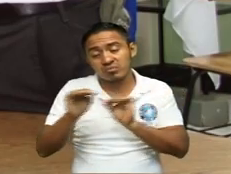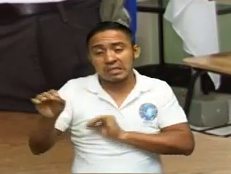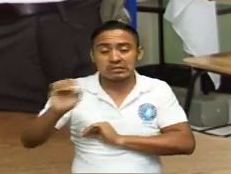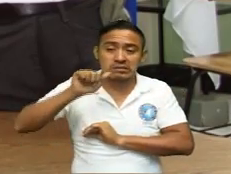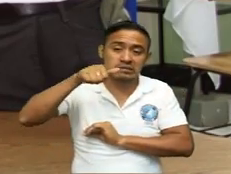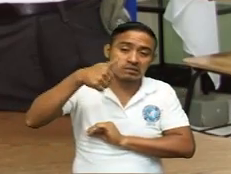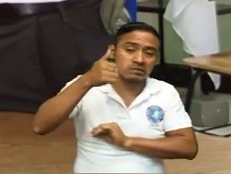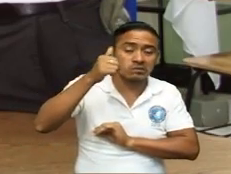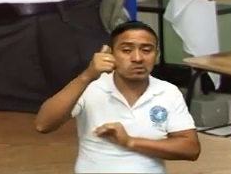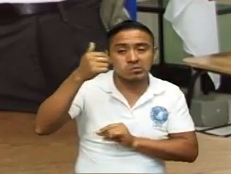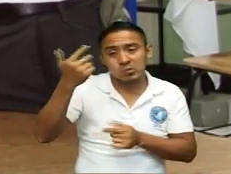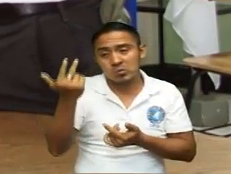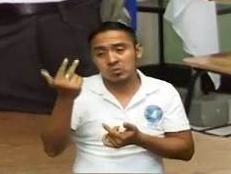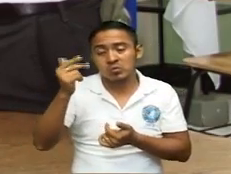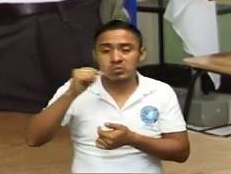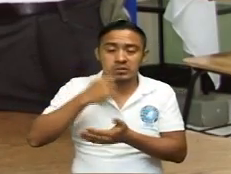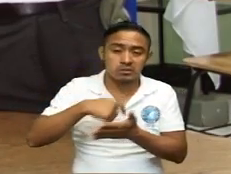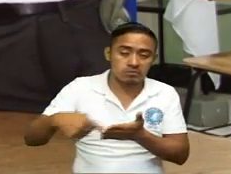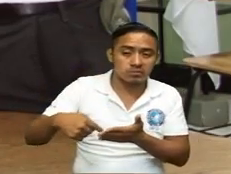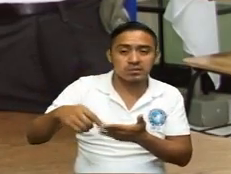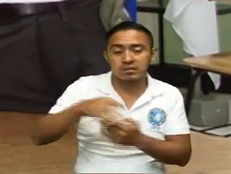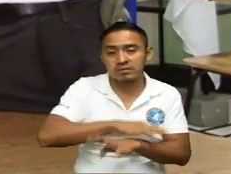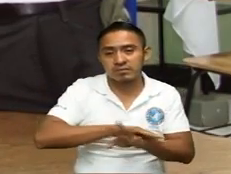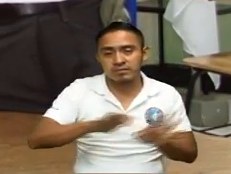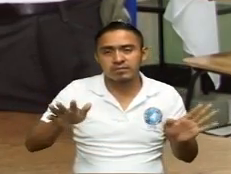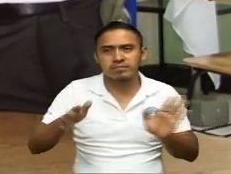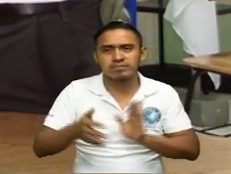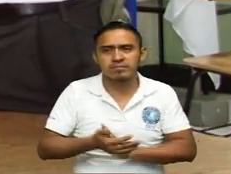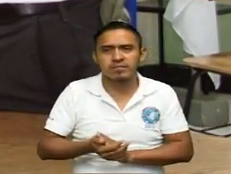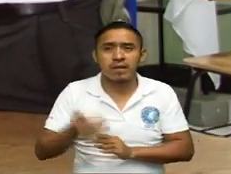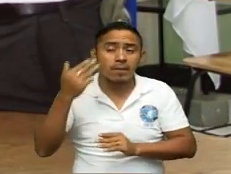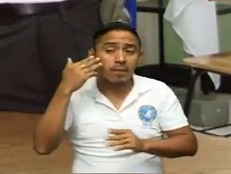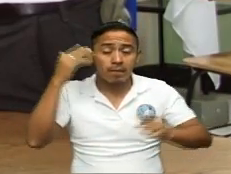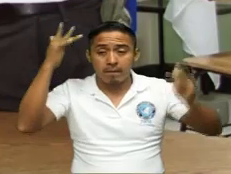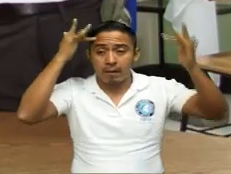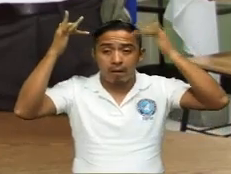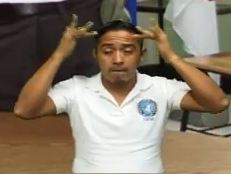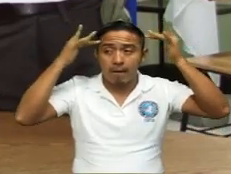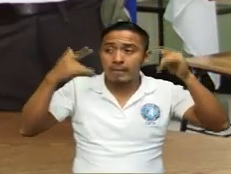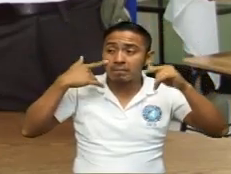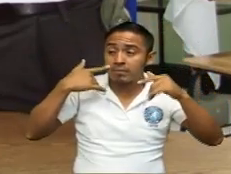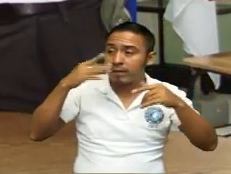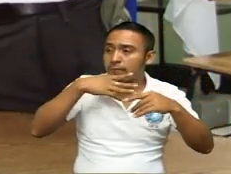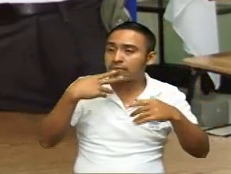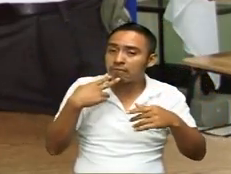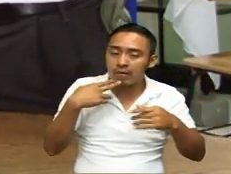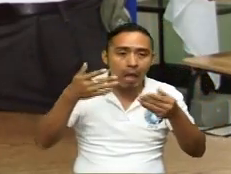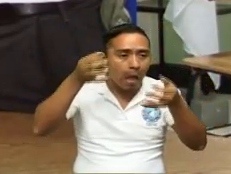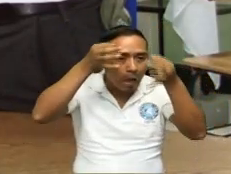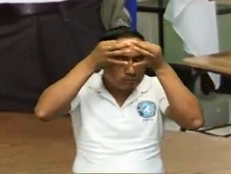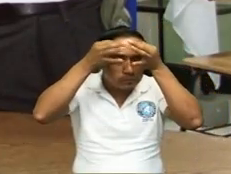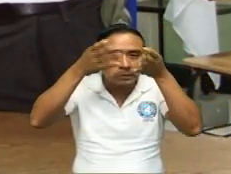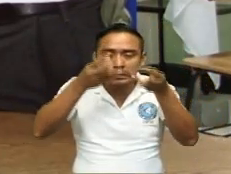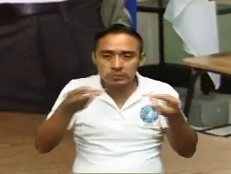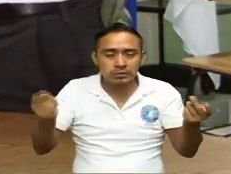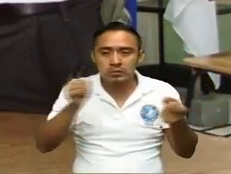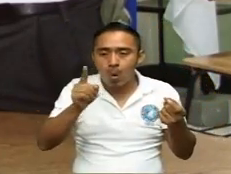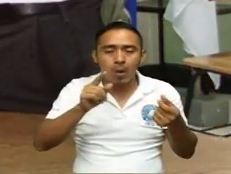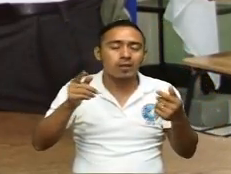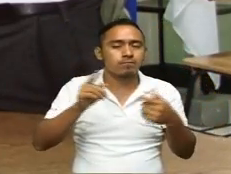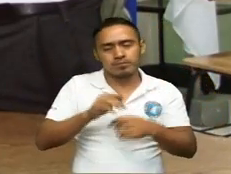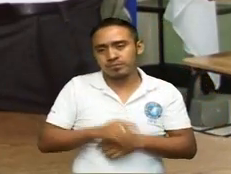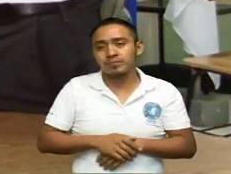a 8 semanas después de finalizar el tratamiento, ¿ya? Es para que la madre no esté preocupada, angustiada, nunca se me quitó la mancha. Pero hay que explicarle eso, porque el